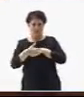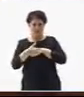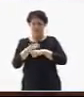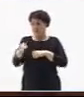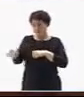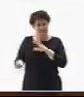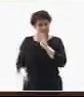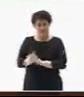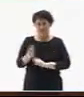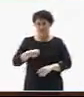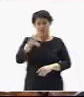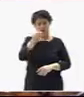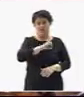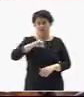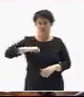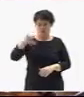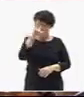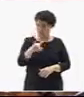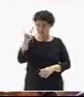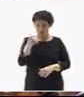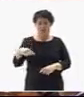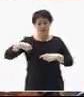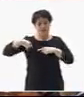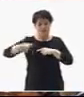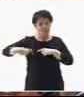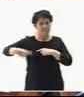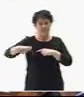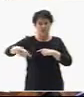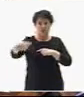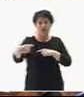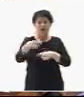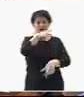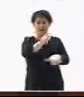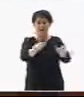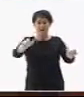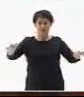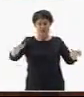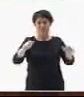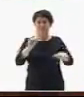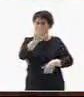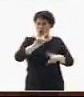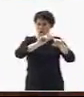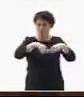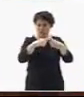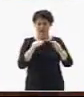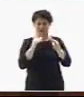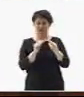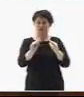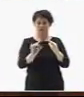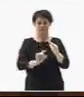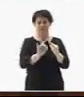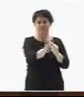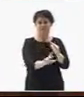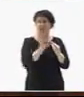comunidad autónoma donde cada día se desahucian a cinco familias por no poder hacer